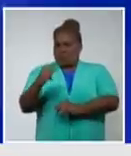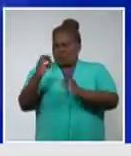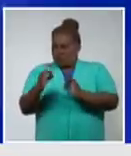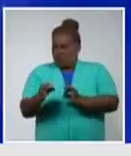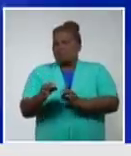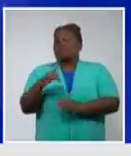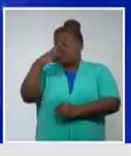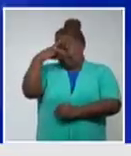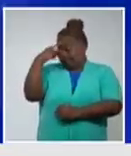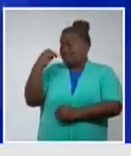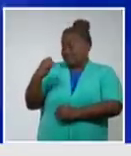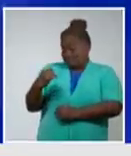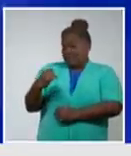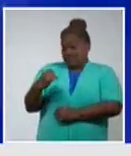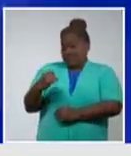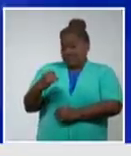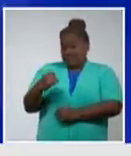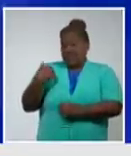te reitero,